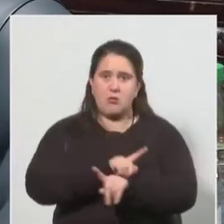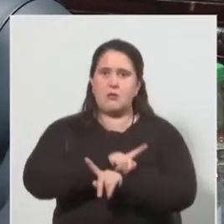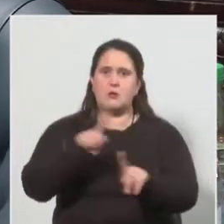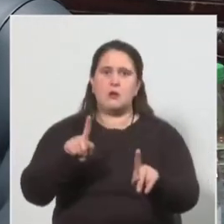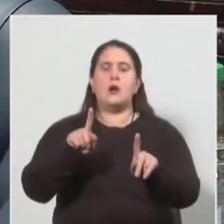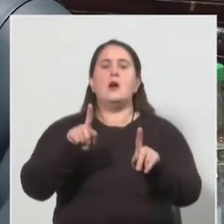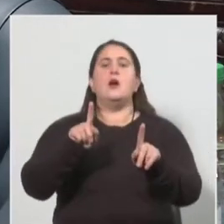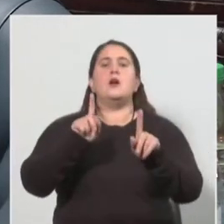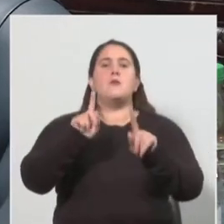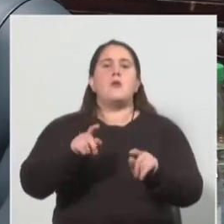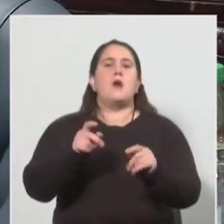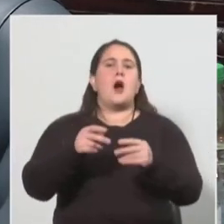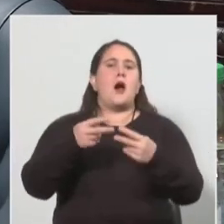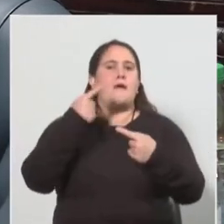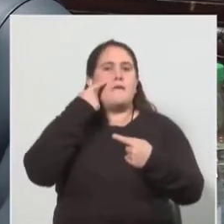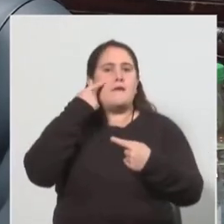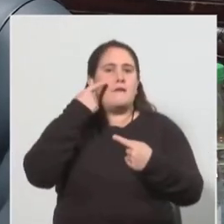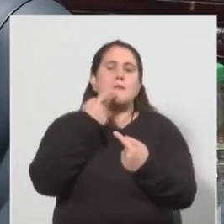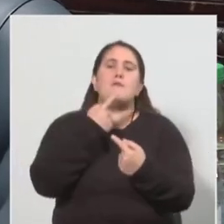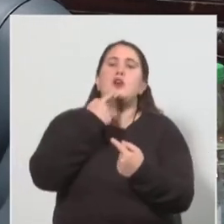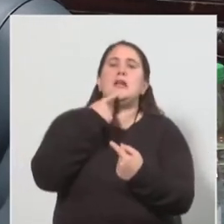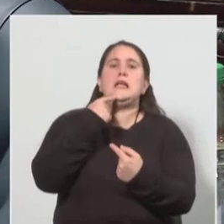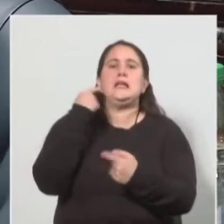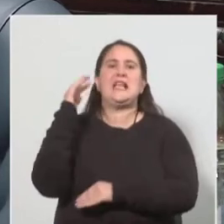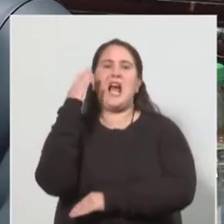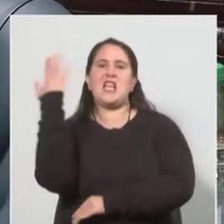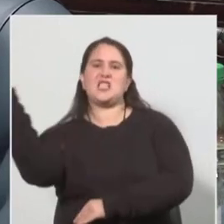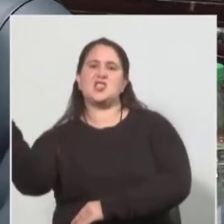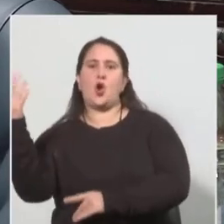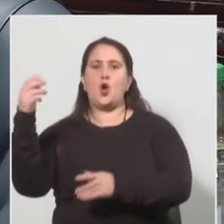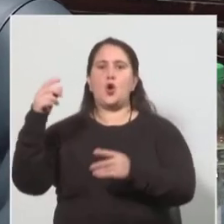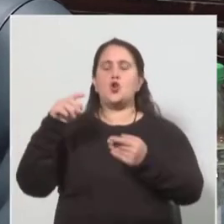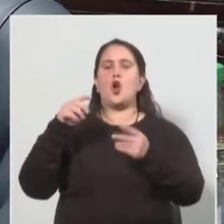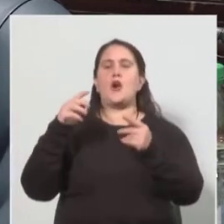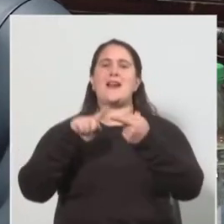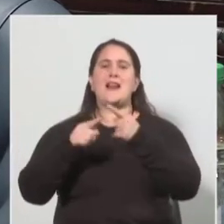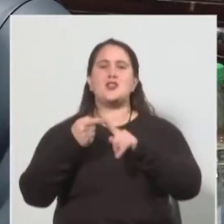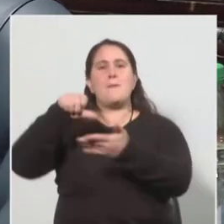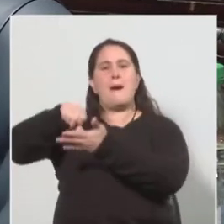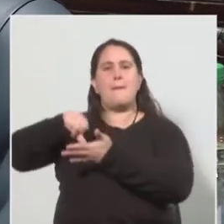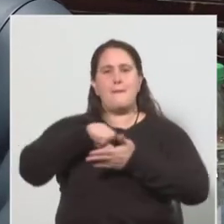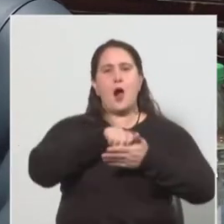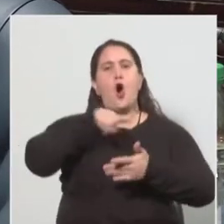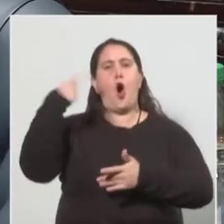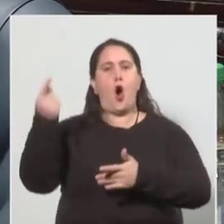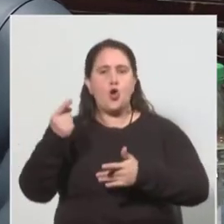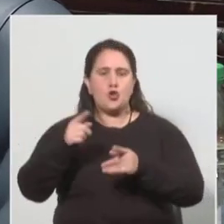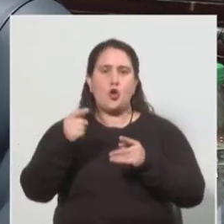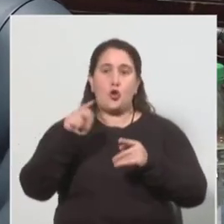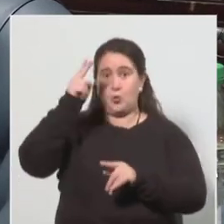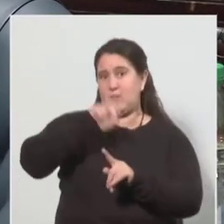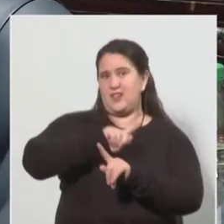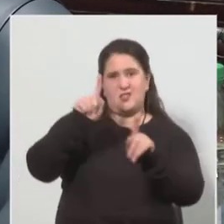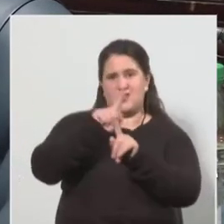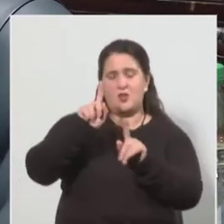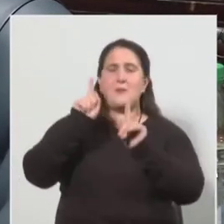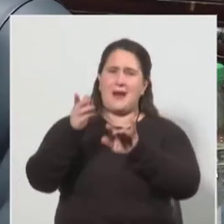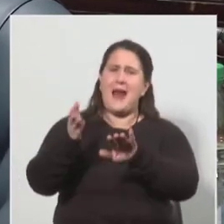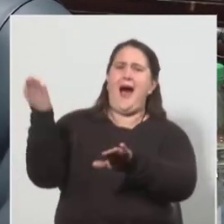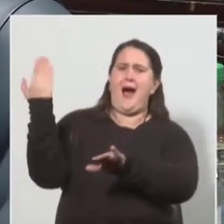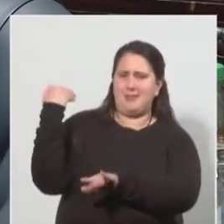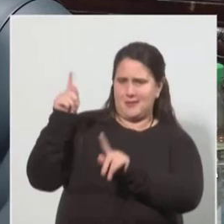la que vayamos a tratar in totum la política exterior uruguaya. También con el canciller tuvimos una instancia en